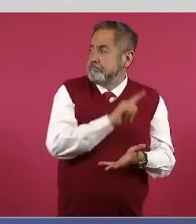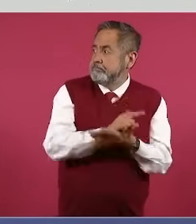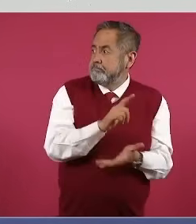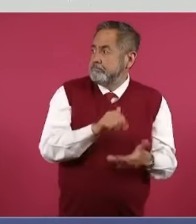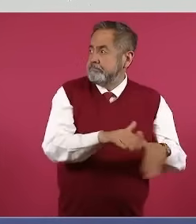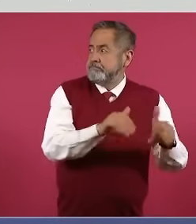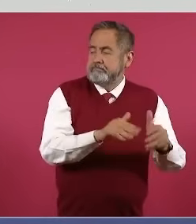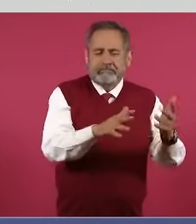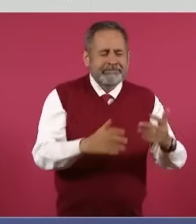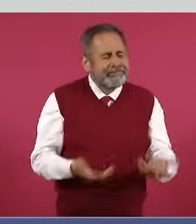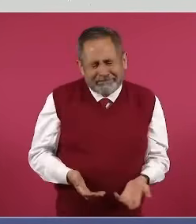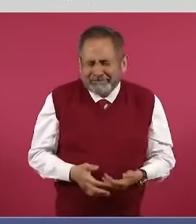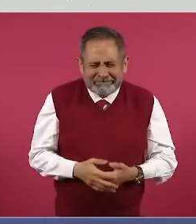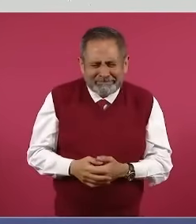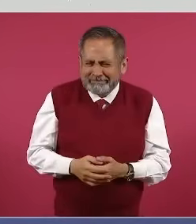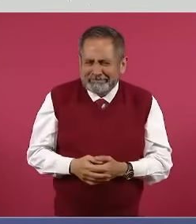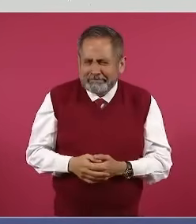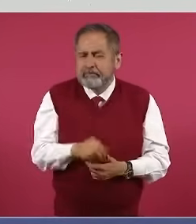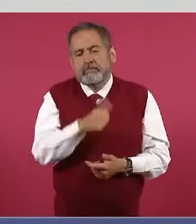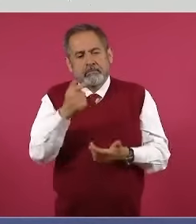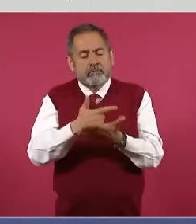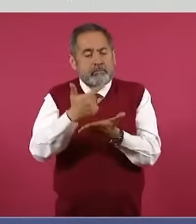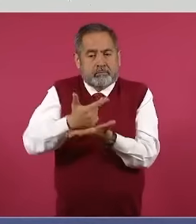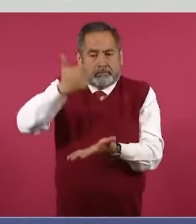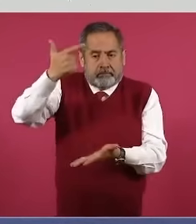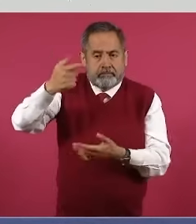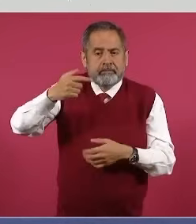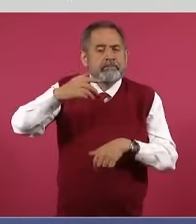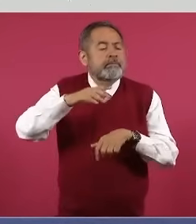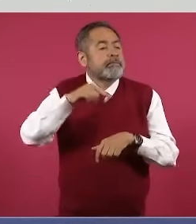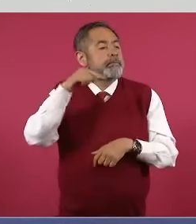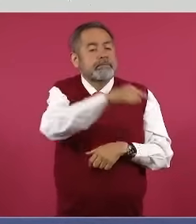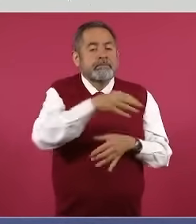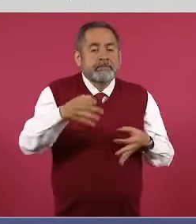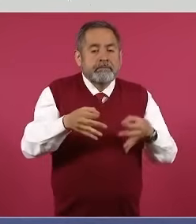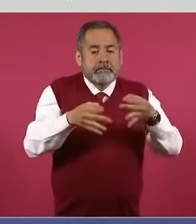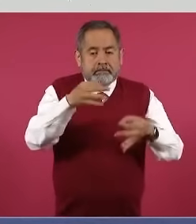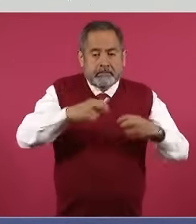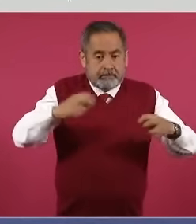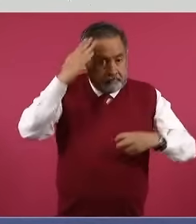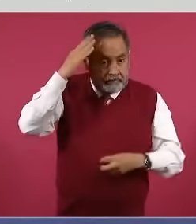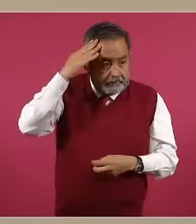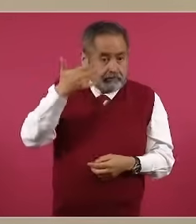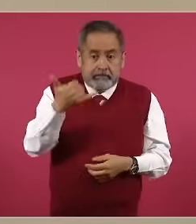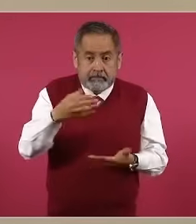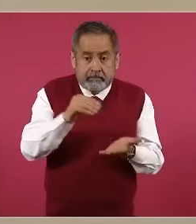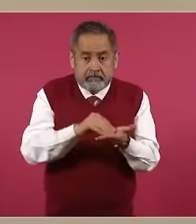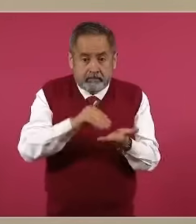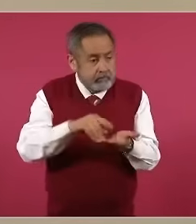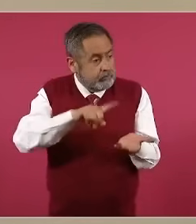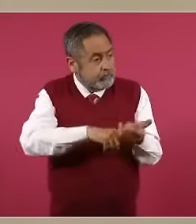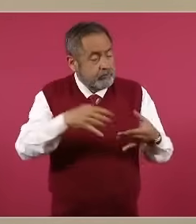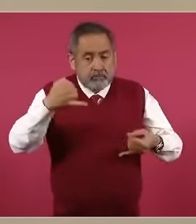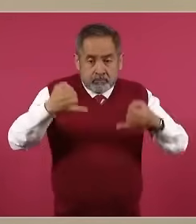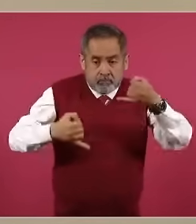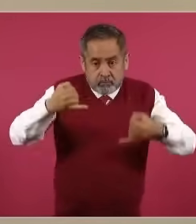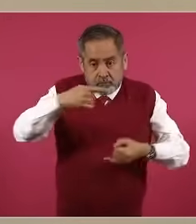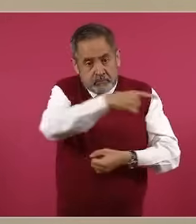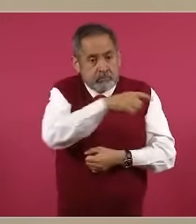Por ejemplo, lo que hizo un ministro y lo que todavía está en la corte,